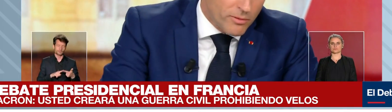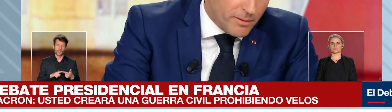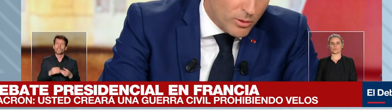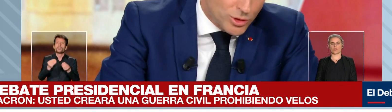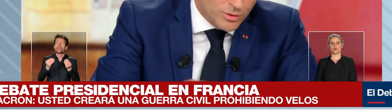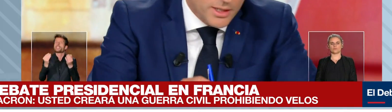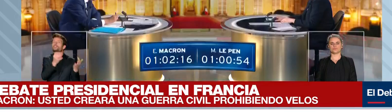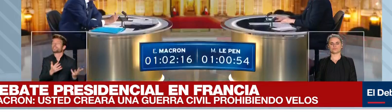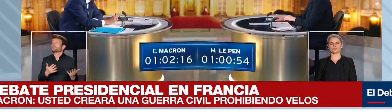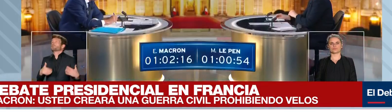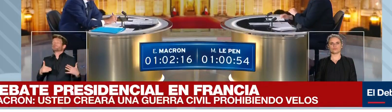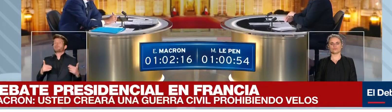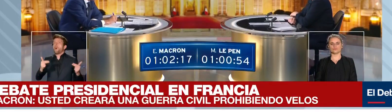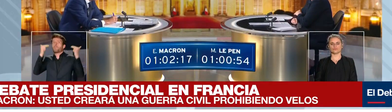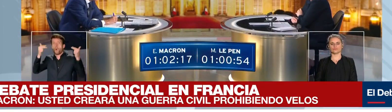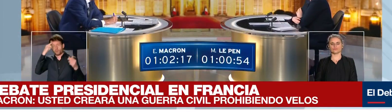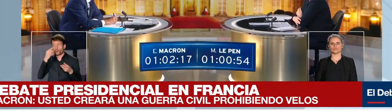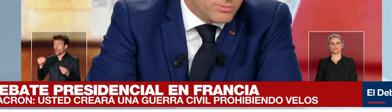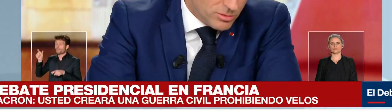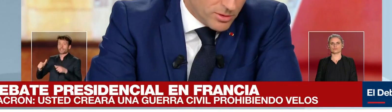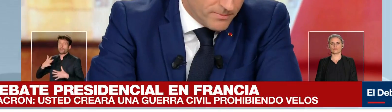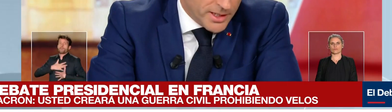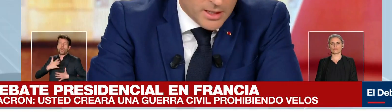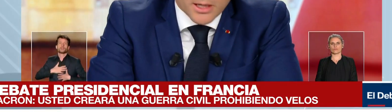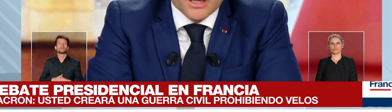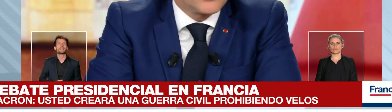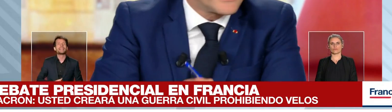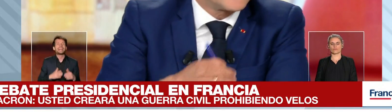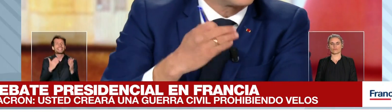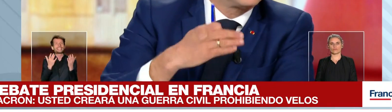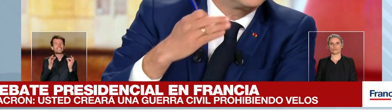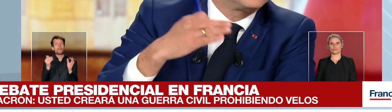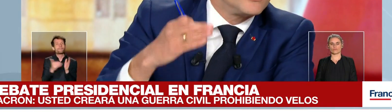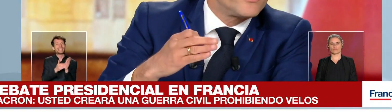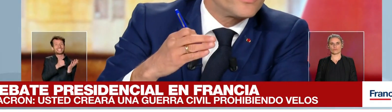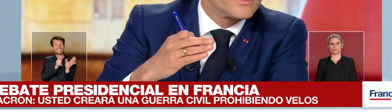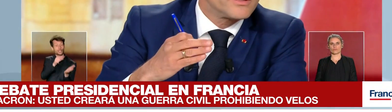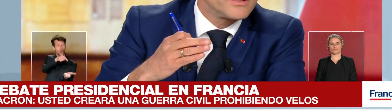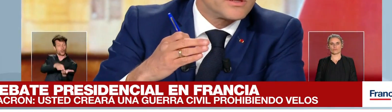usted también dio unas cifras para darle miedo a la gente sobre 10.600 lugares de culto. Hay